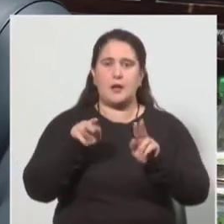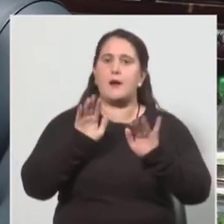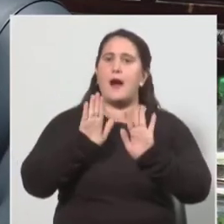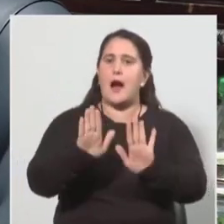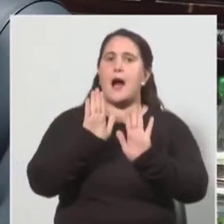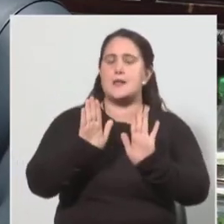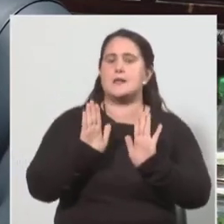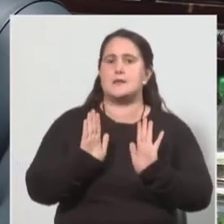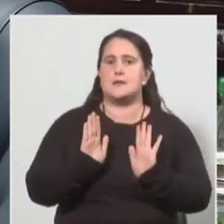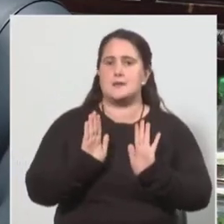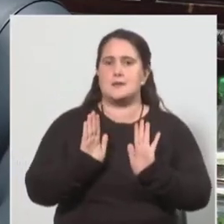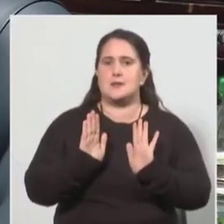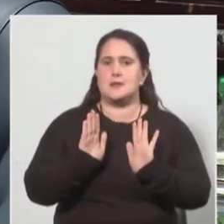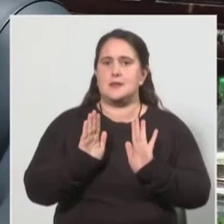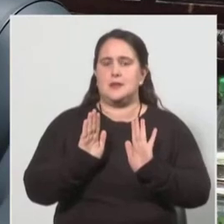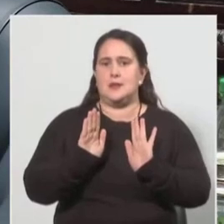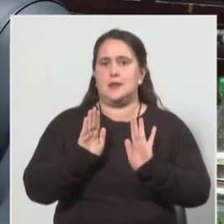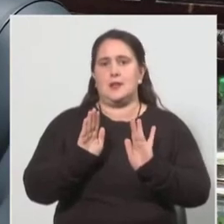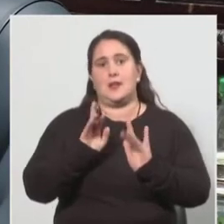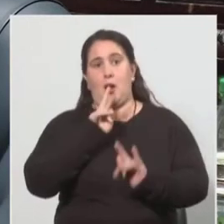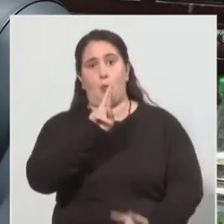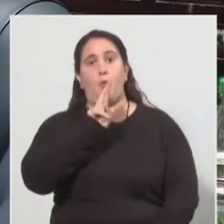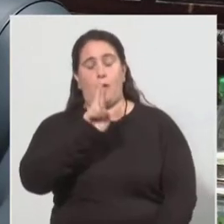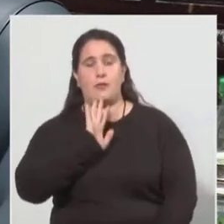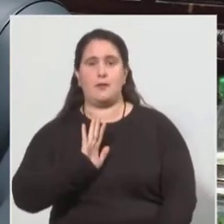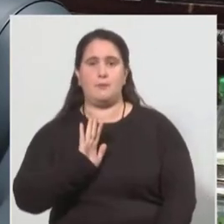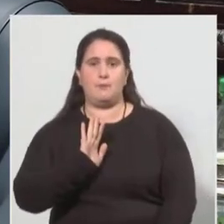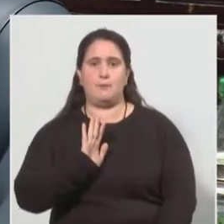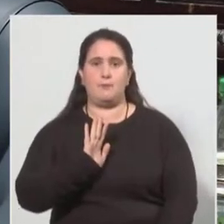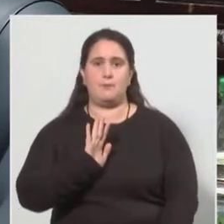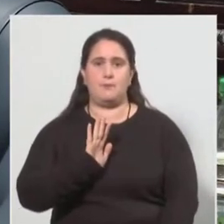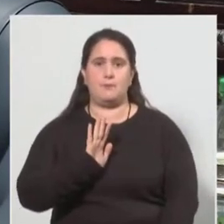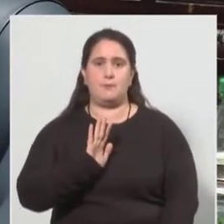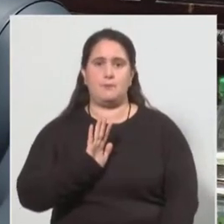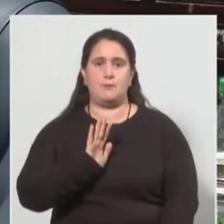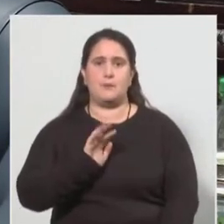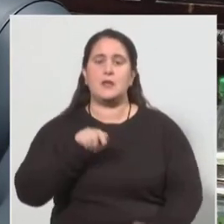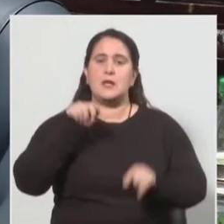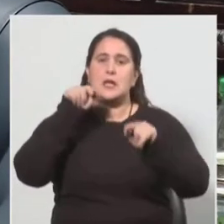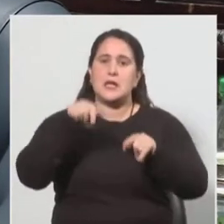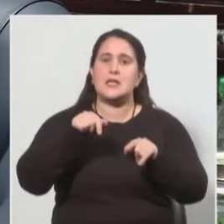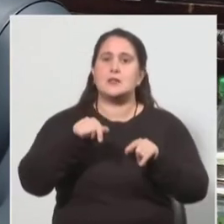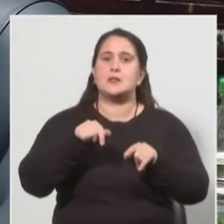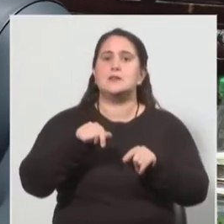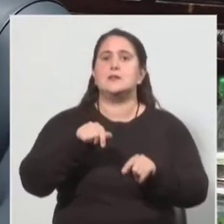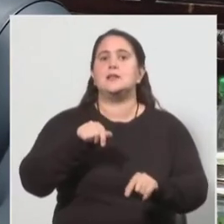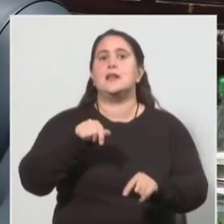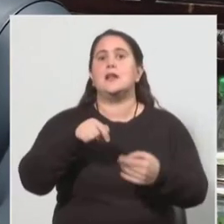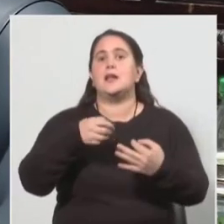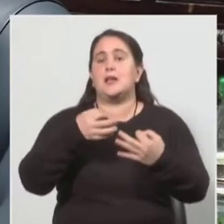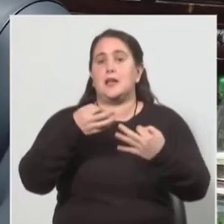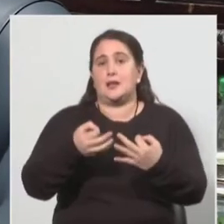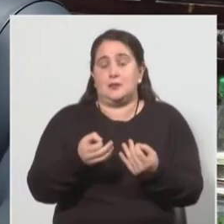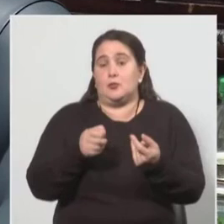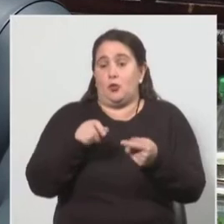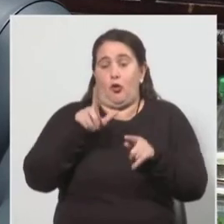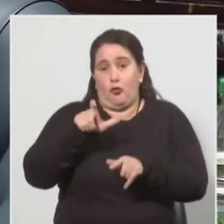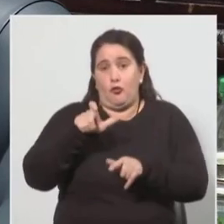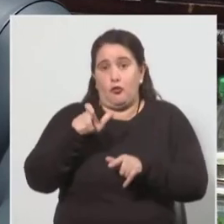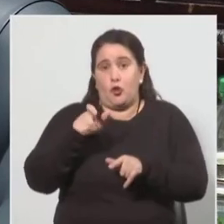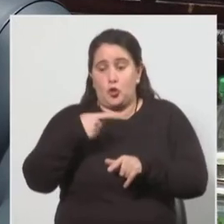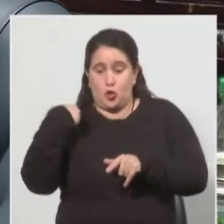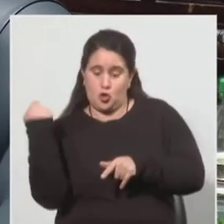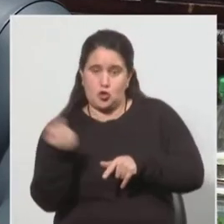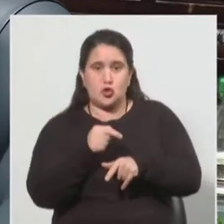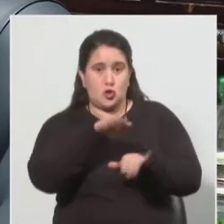sea el cariz y el talante de sus respuestas. Ese fue no lo duden, el cariz y el talante